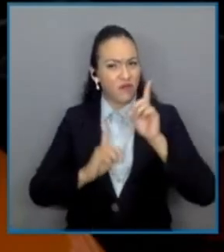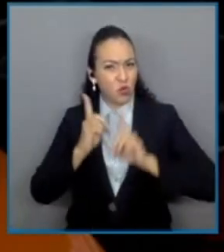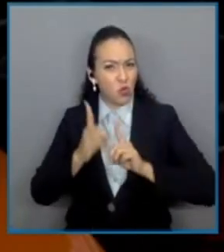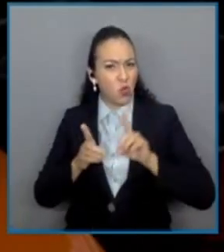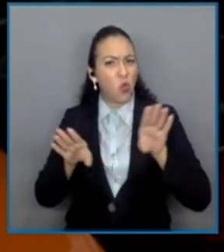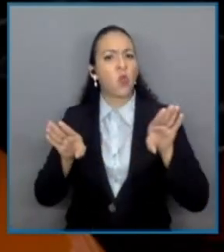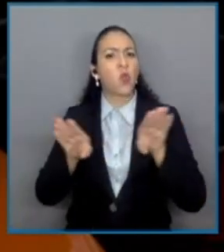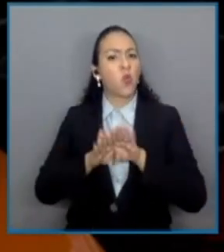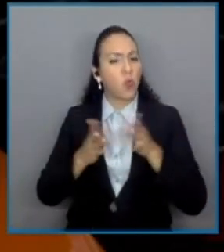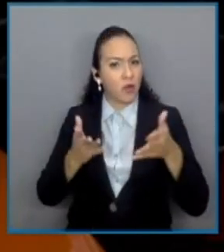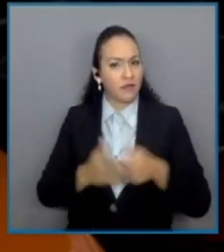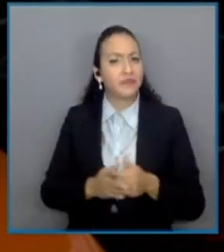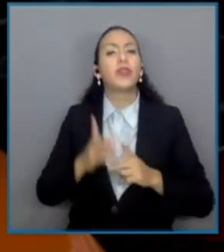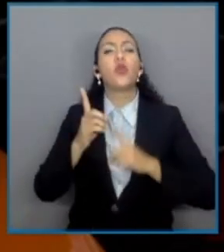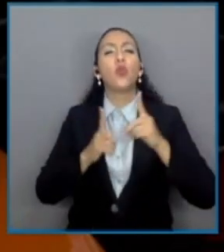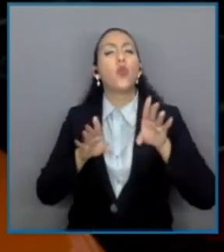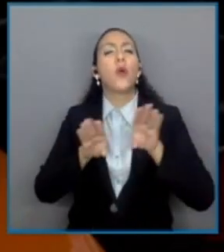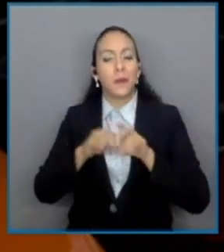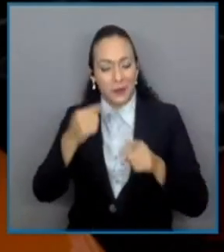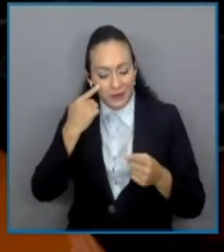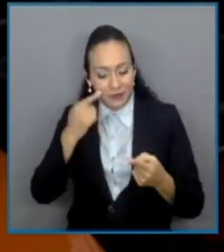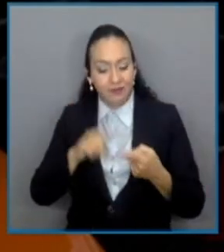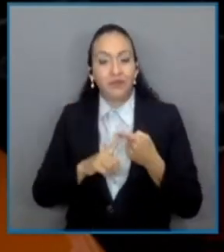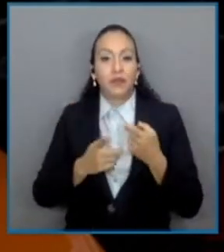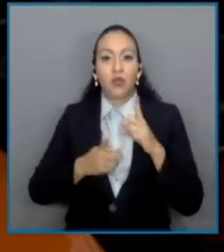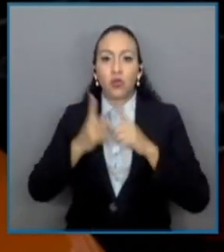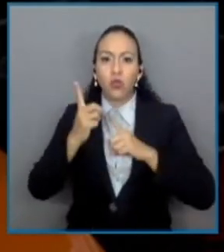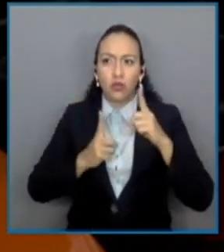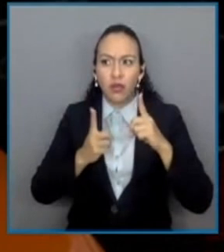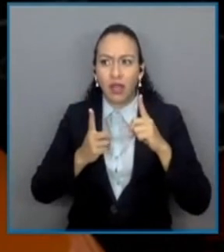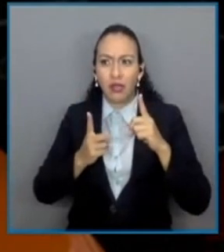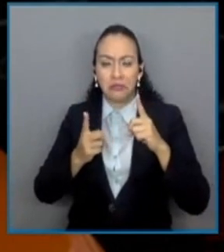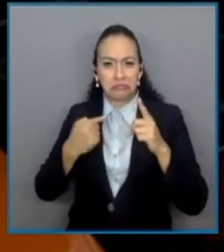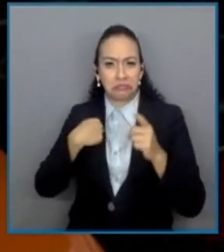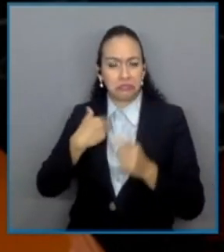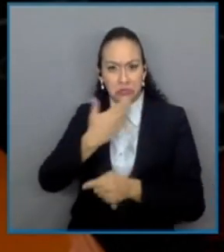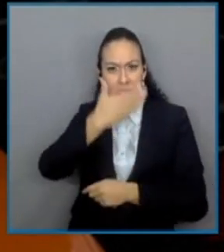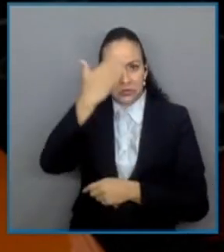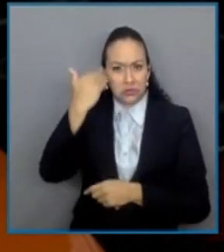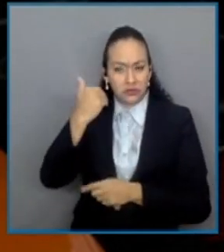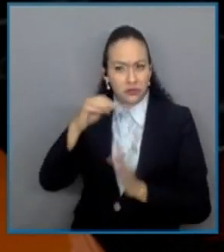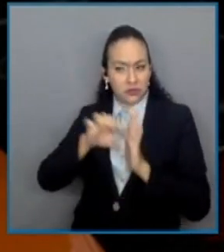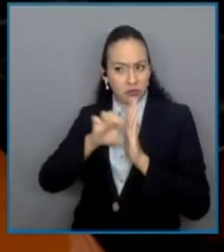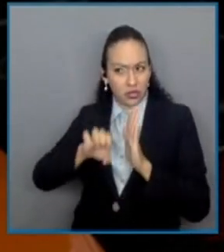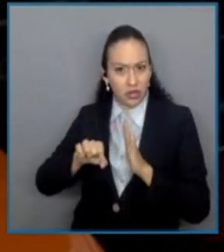Incertidumbre en todos los sentidos. Incertidumbre en la cuestión de fondo.